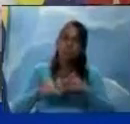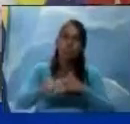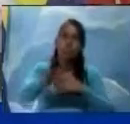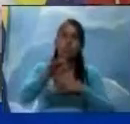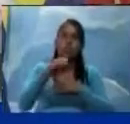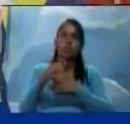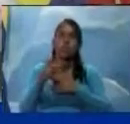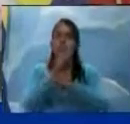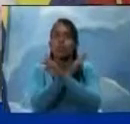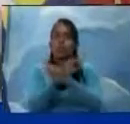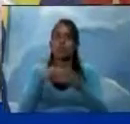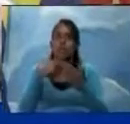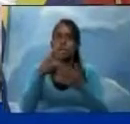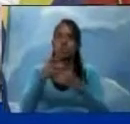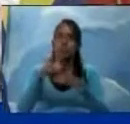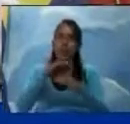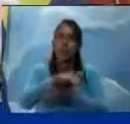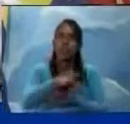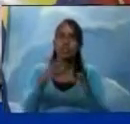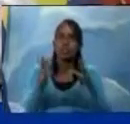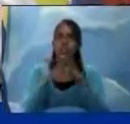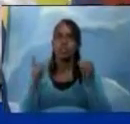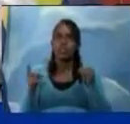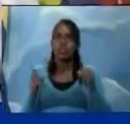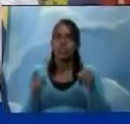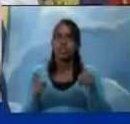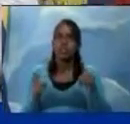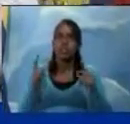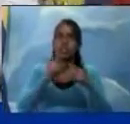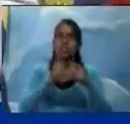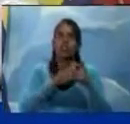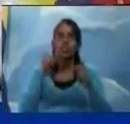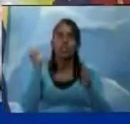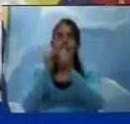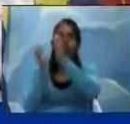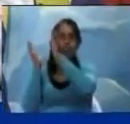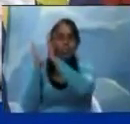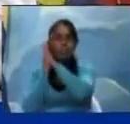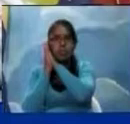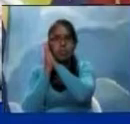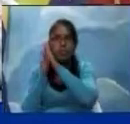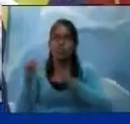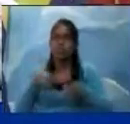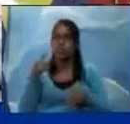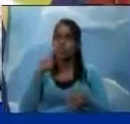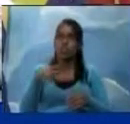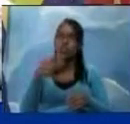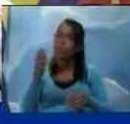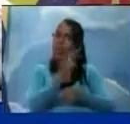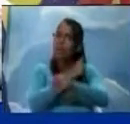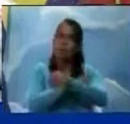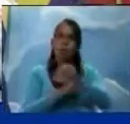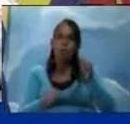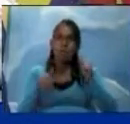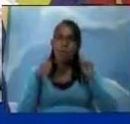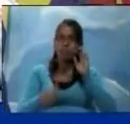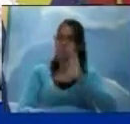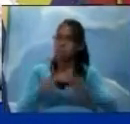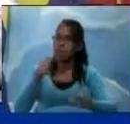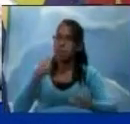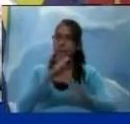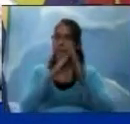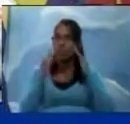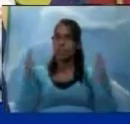un juego de dominó, caen toditos al suelo, tiesos, dormidos ahí. Yo digo, oye, qué poder más grande, qué poder más